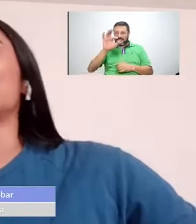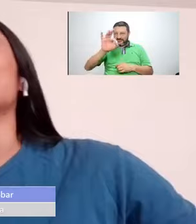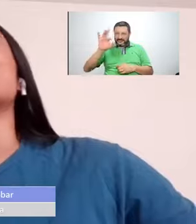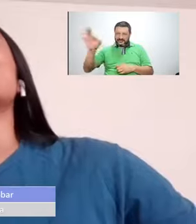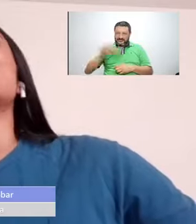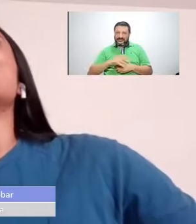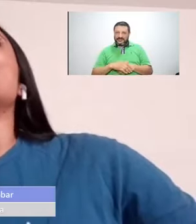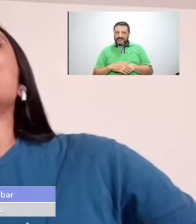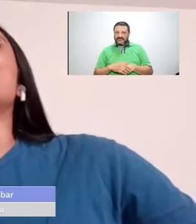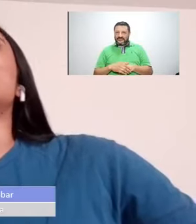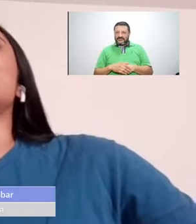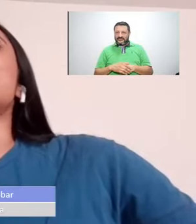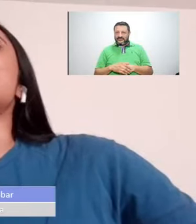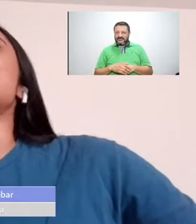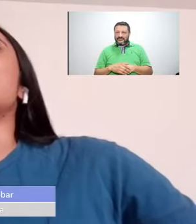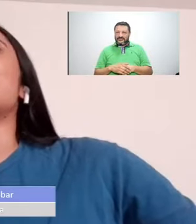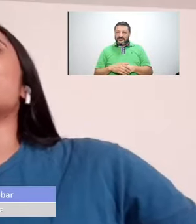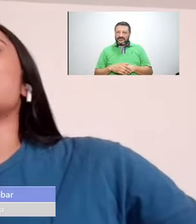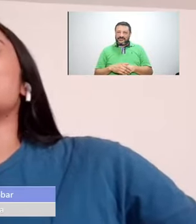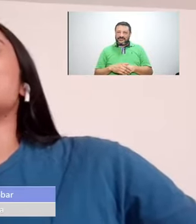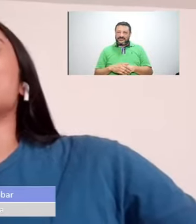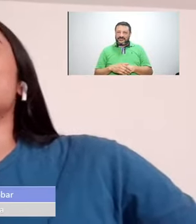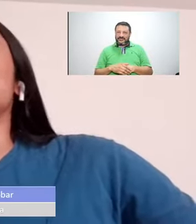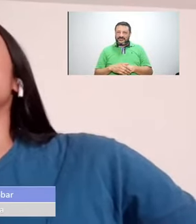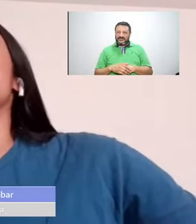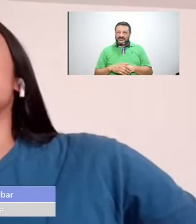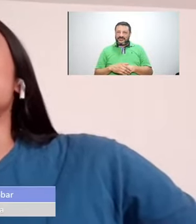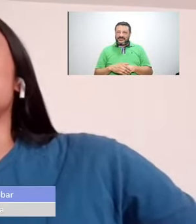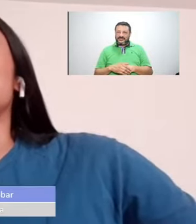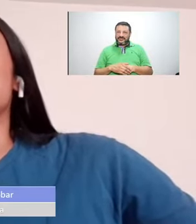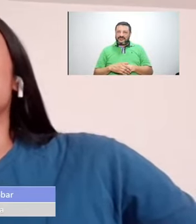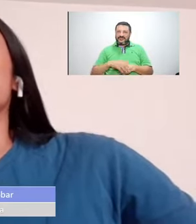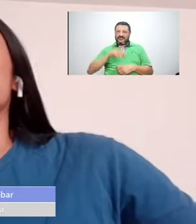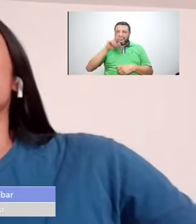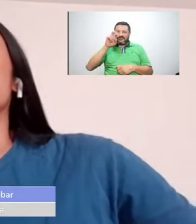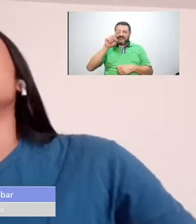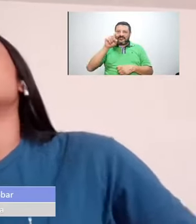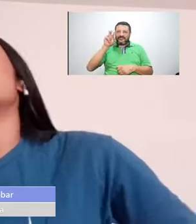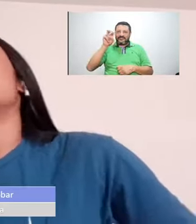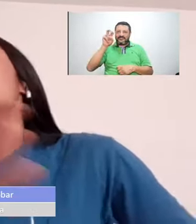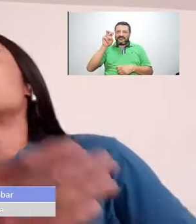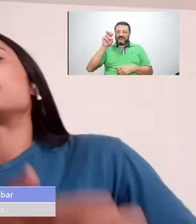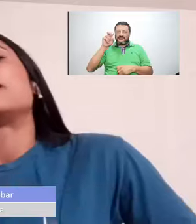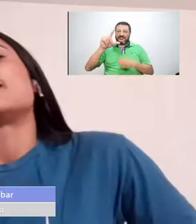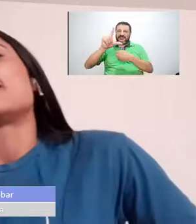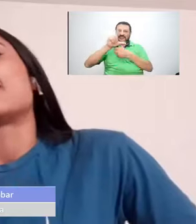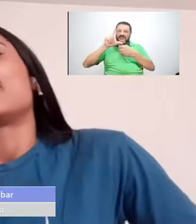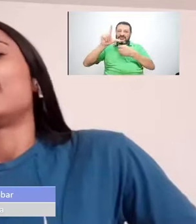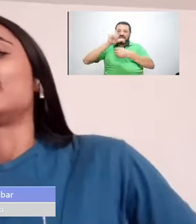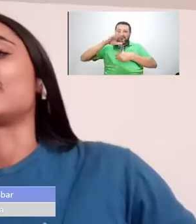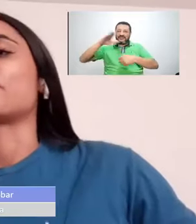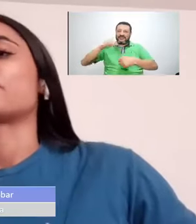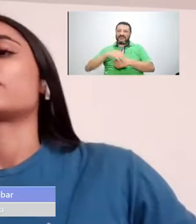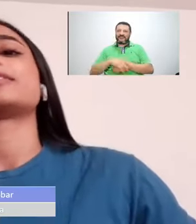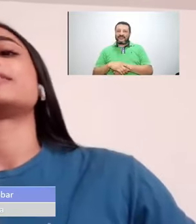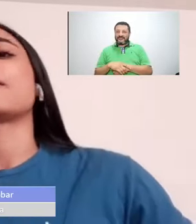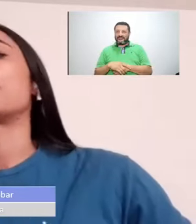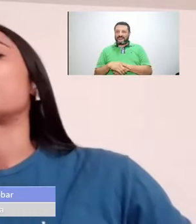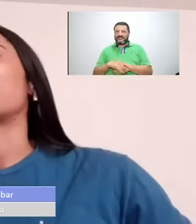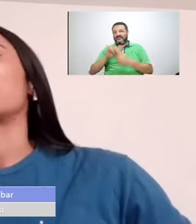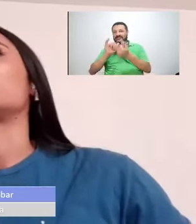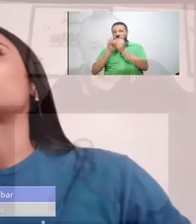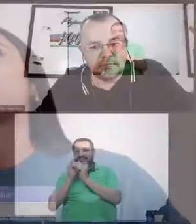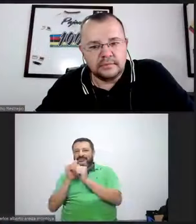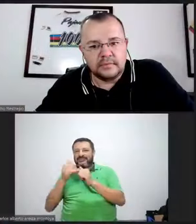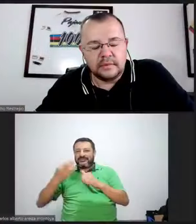él. Entonces a los 6, 7 añitos pasé a la liga, pero igual nunca me desligué del INDE. Entonces